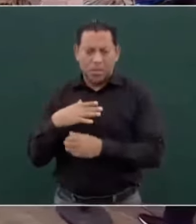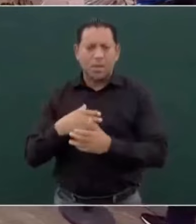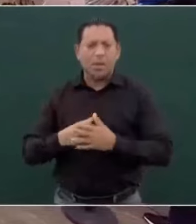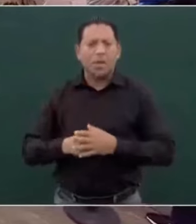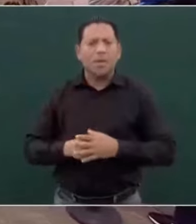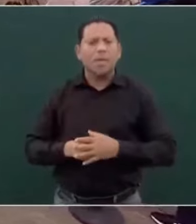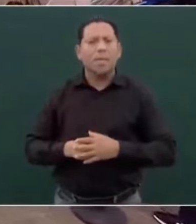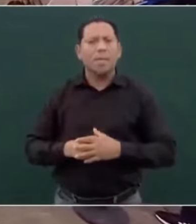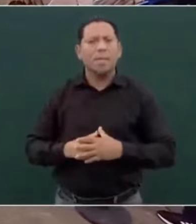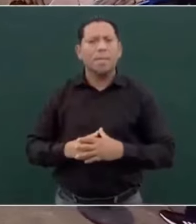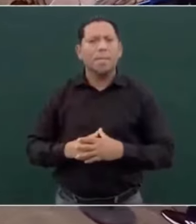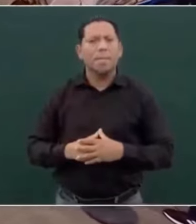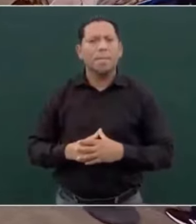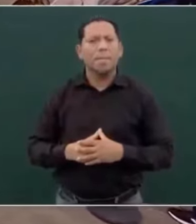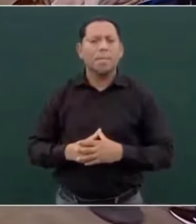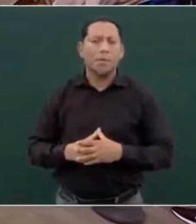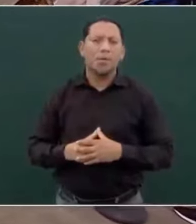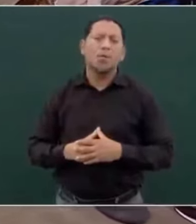sería